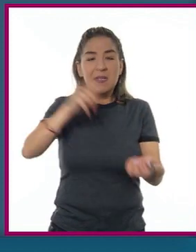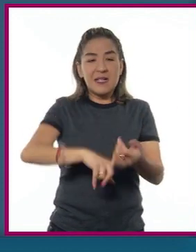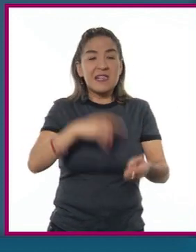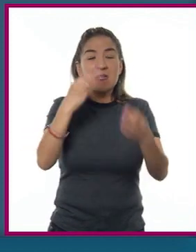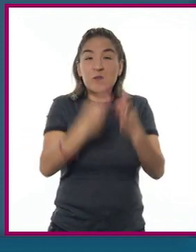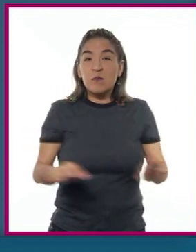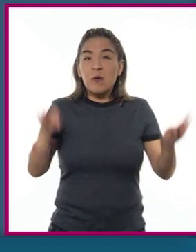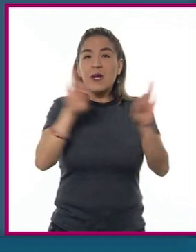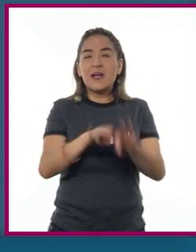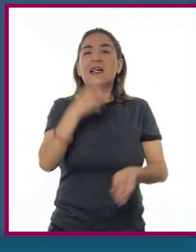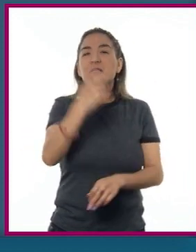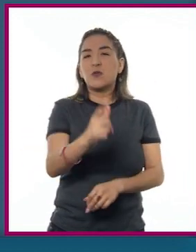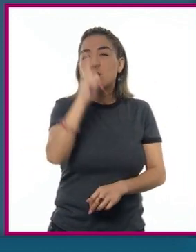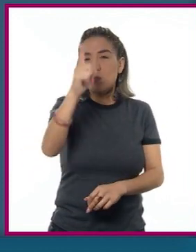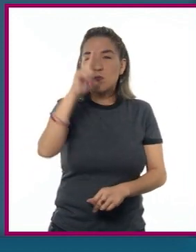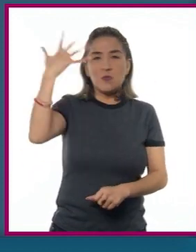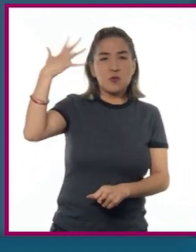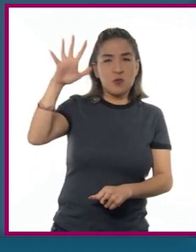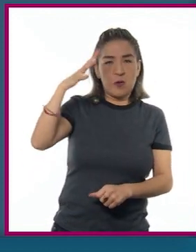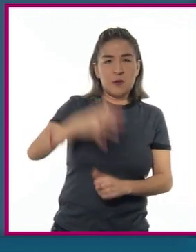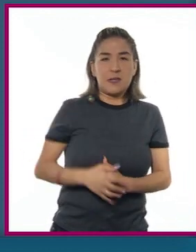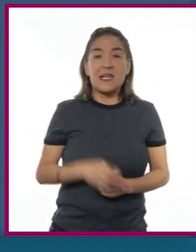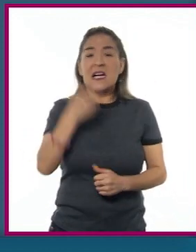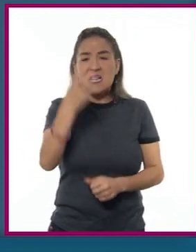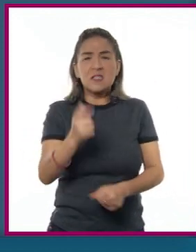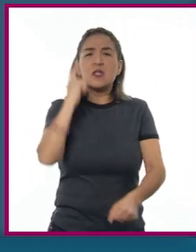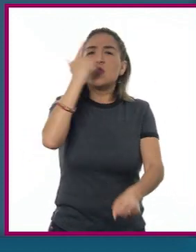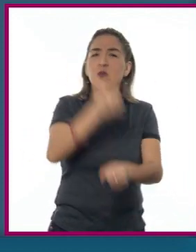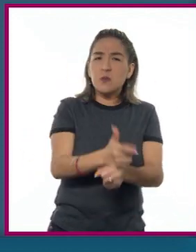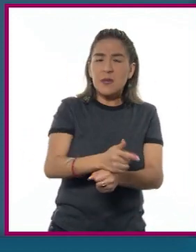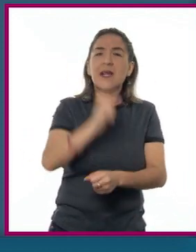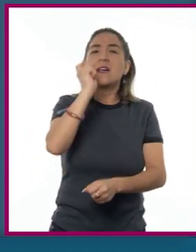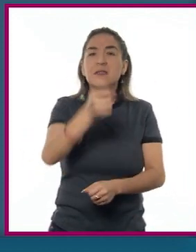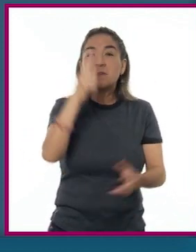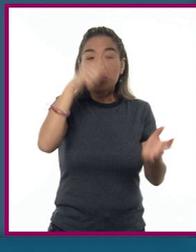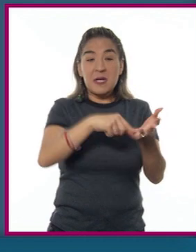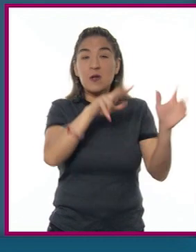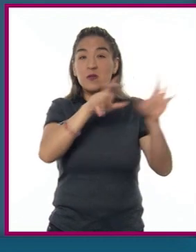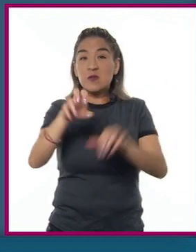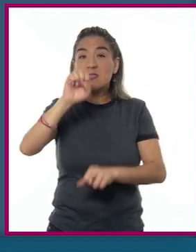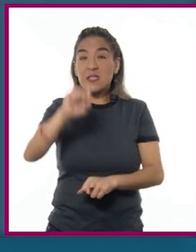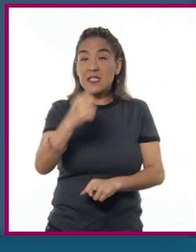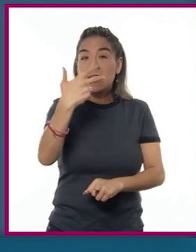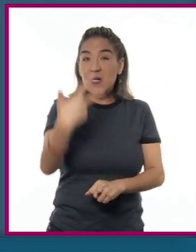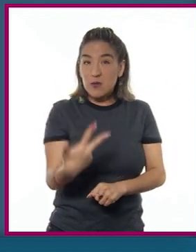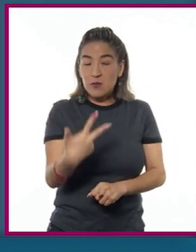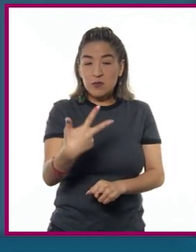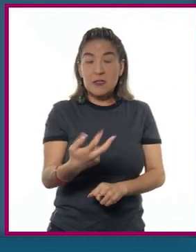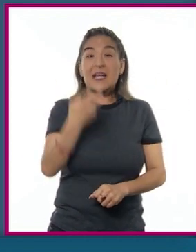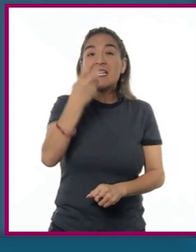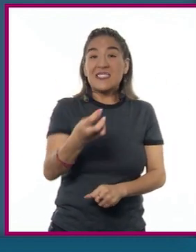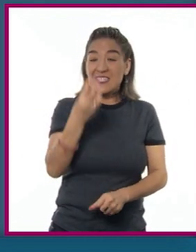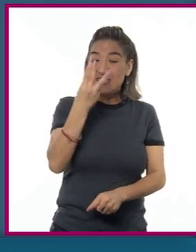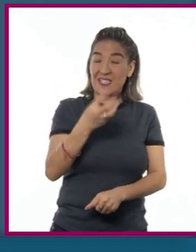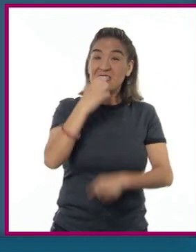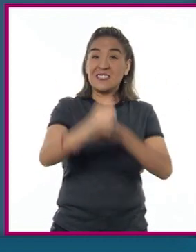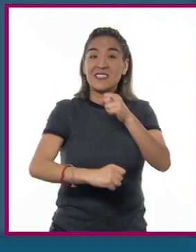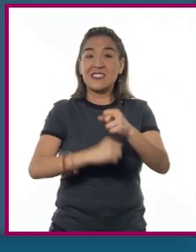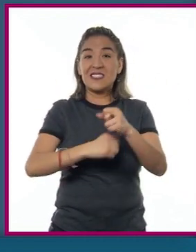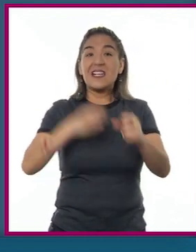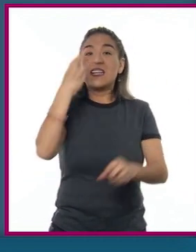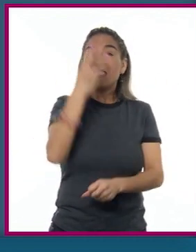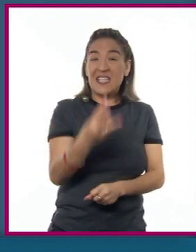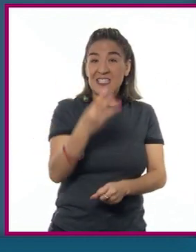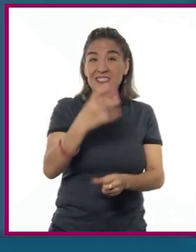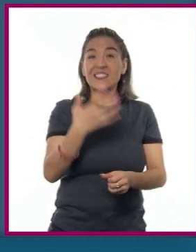un espectro de luz del Sol. Este descubrimiento se dio en 1868, casi 3 décadas antes de